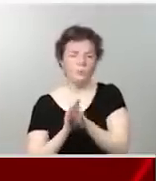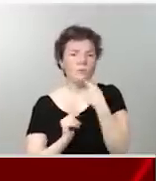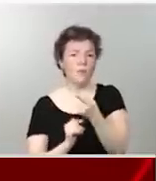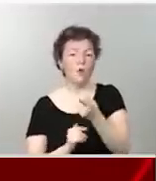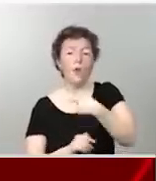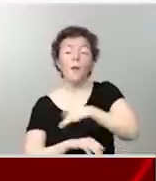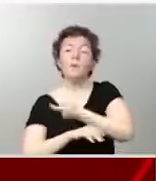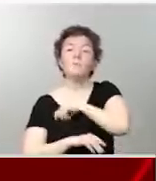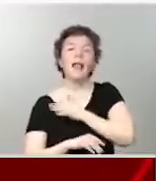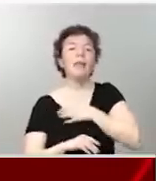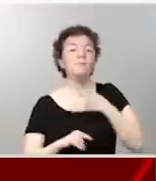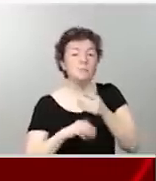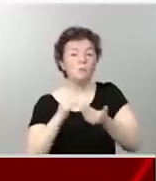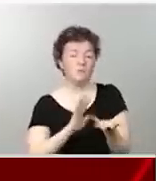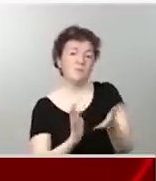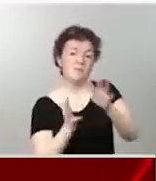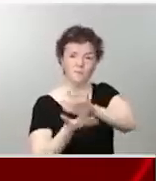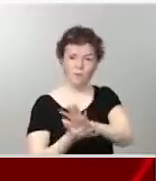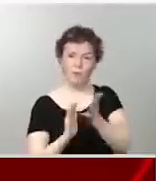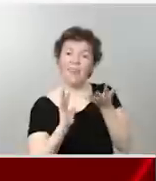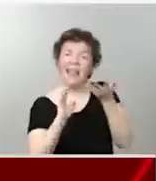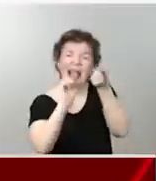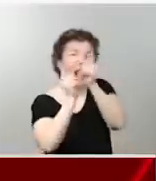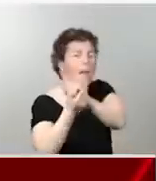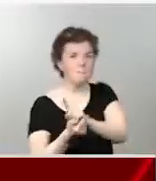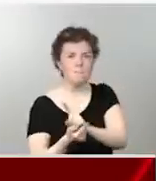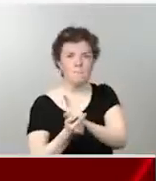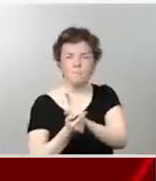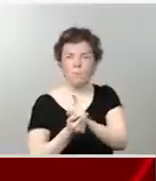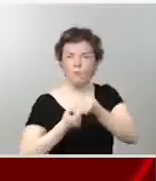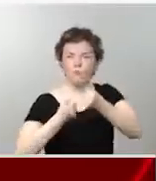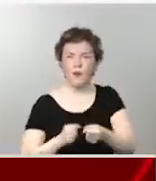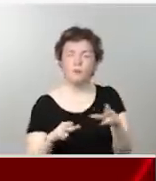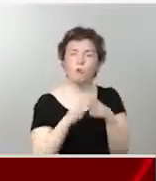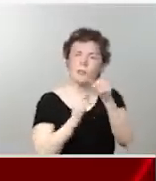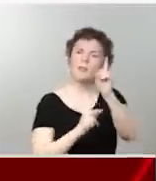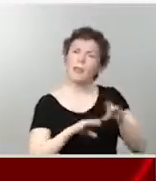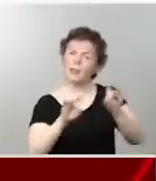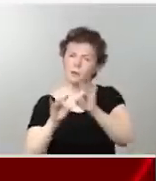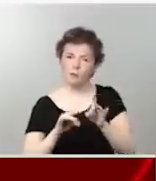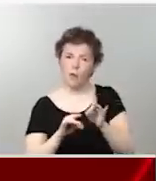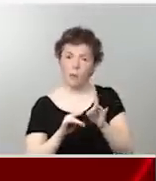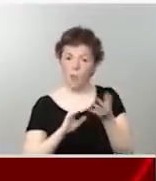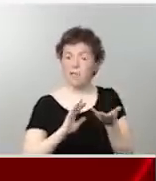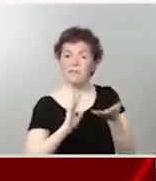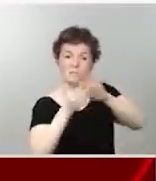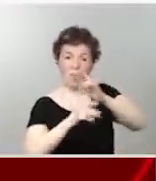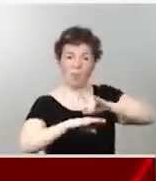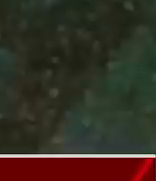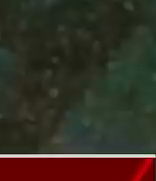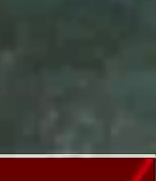delitos. O sea, a mí la reforma del Código Penal, por cuestiones técnicas, me gustará más esto o lo otro. Para ellos no es una cuestión de gusto, es una